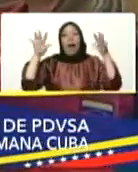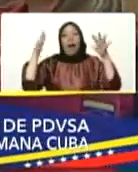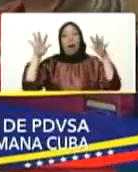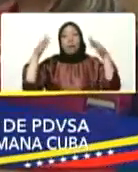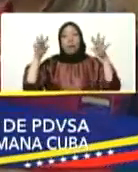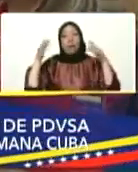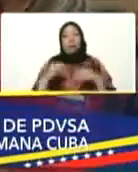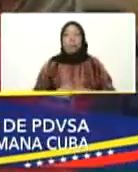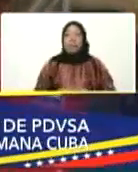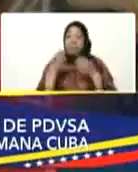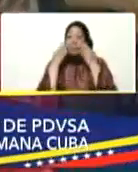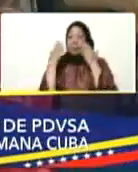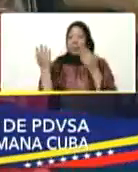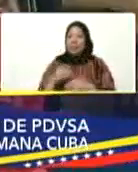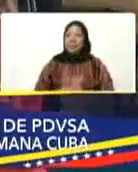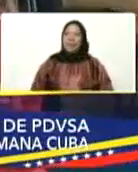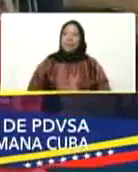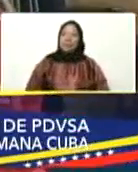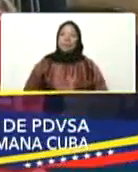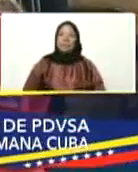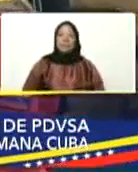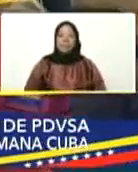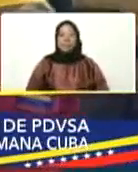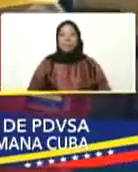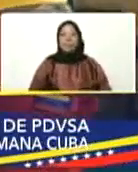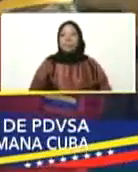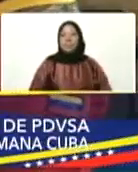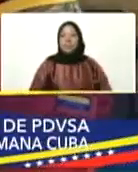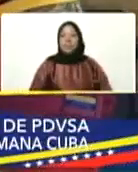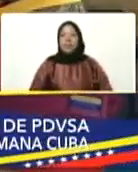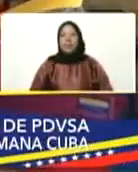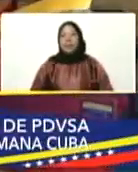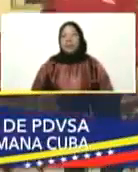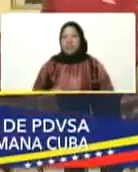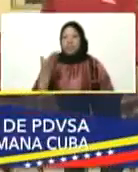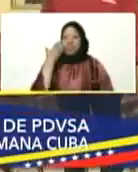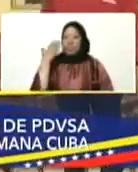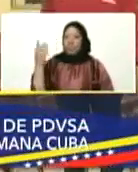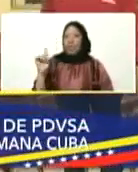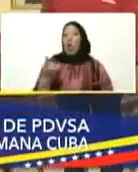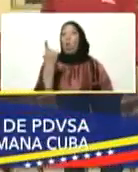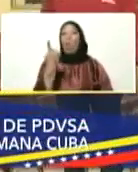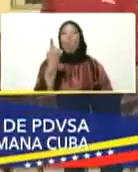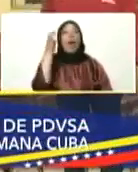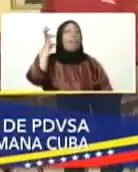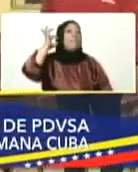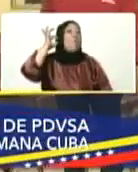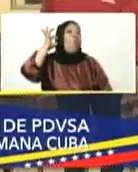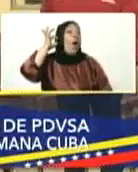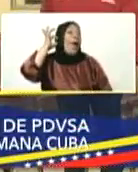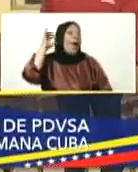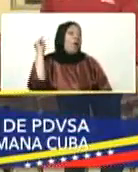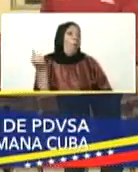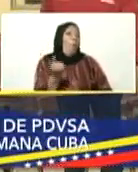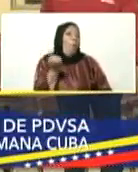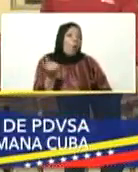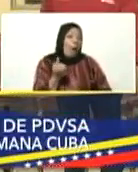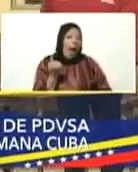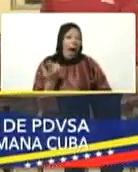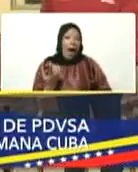Vemos allí entonces también el reconocimiento a Raquel Angélica Figuera González, la única mujer que participó, ingeniera,